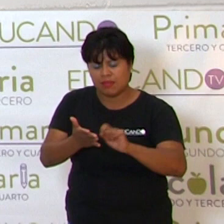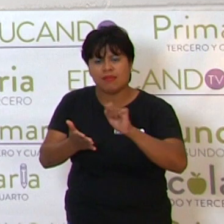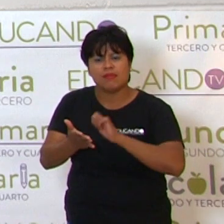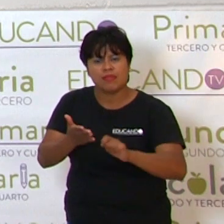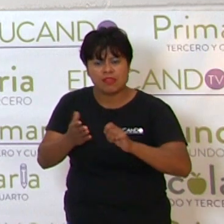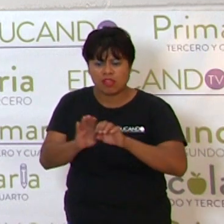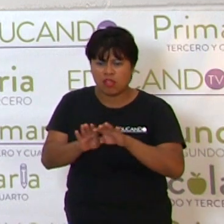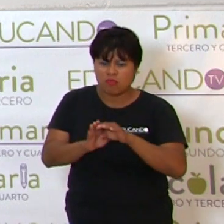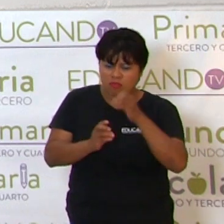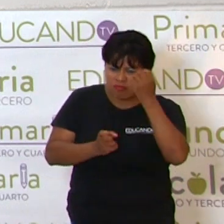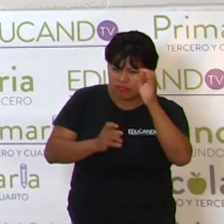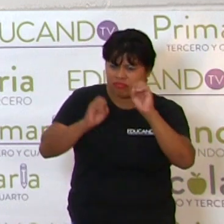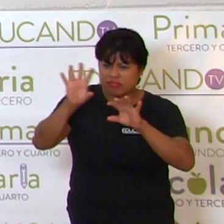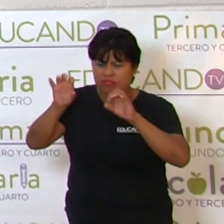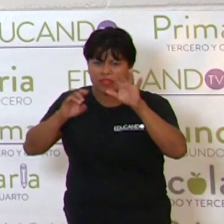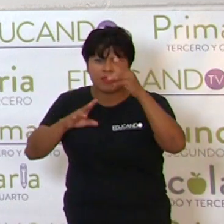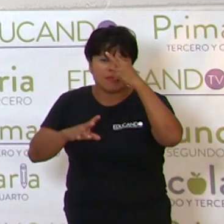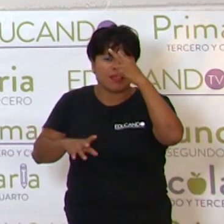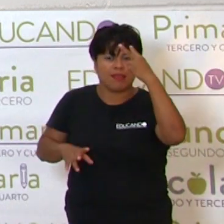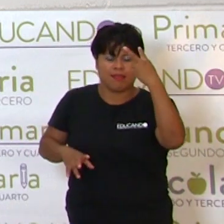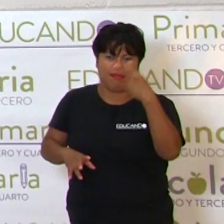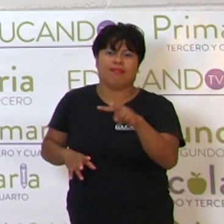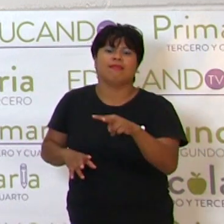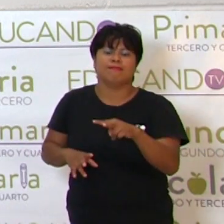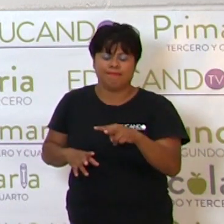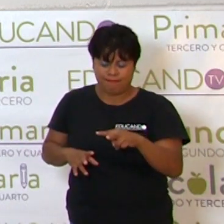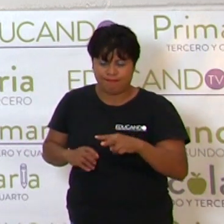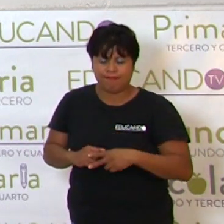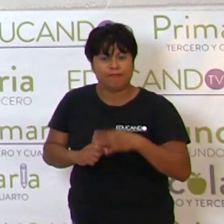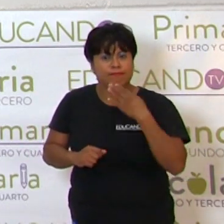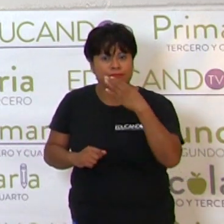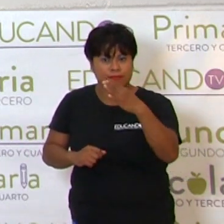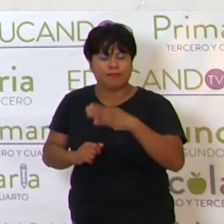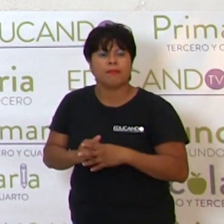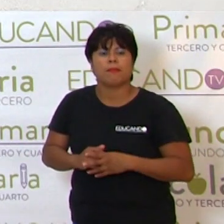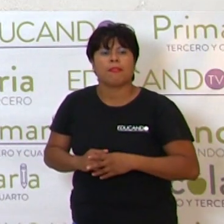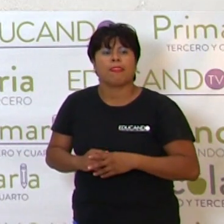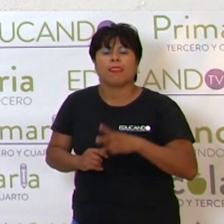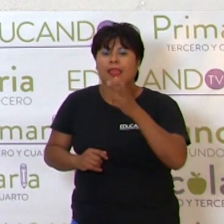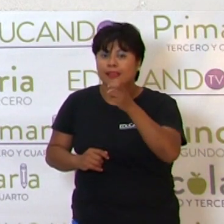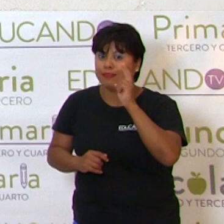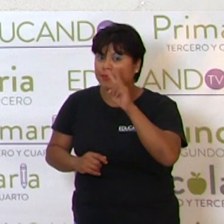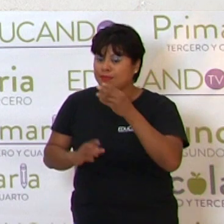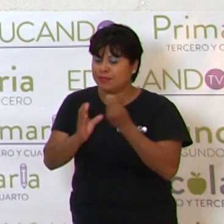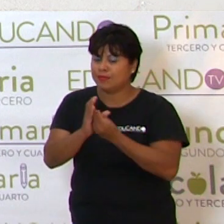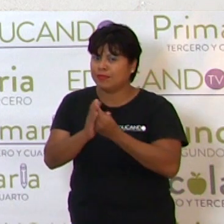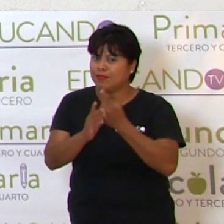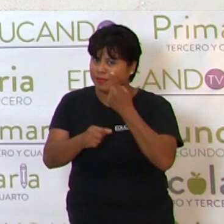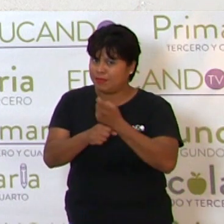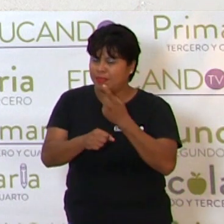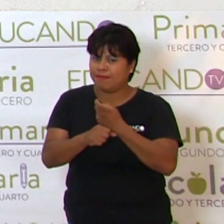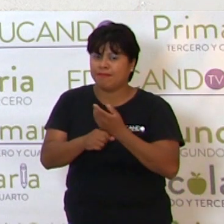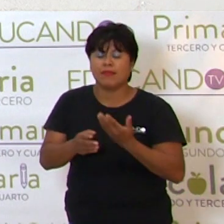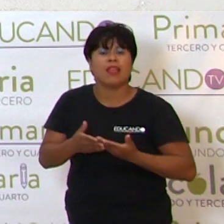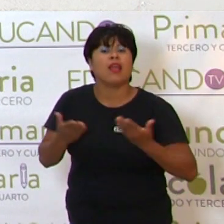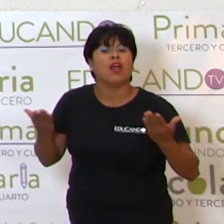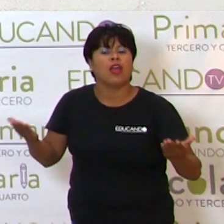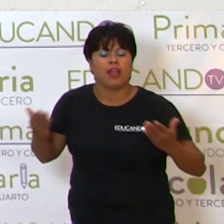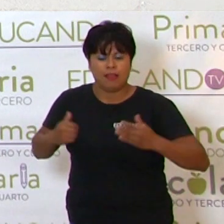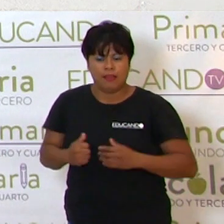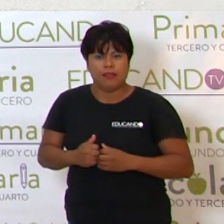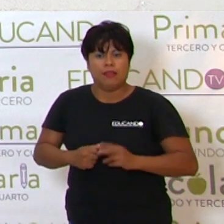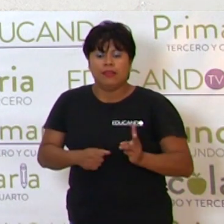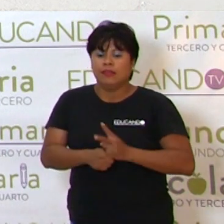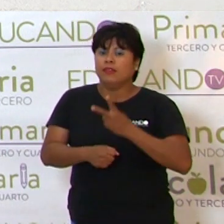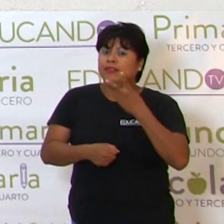la dramaturgia mexicana. Muy bien, eso fue lo que vimos en la primera sesión. Ahora, en